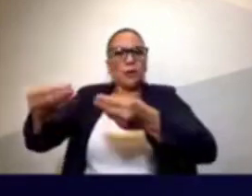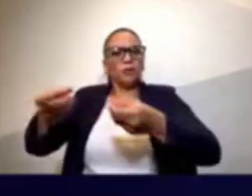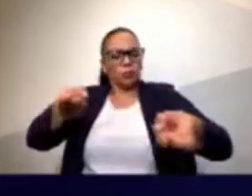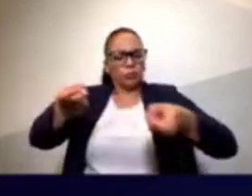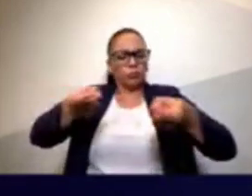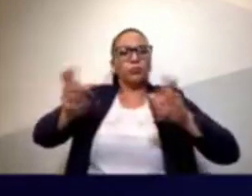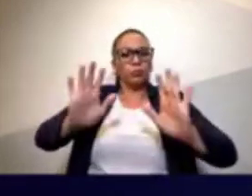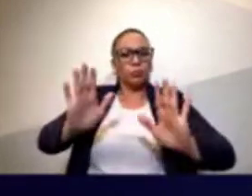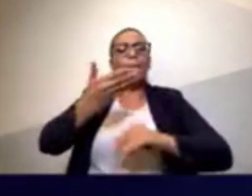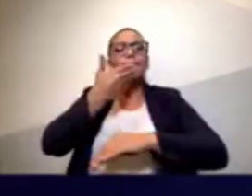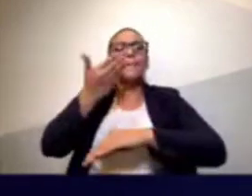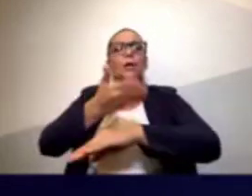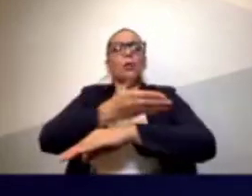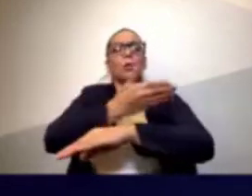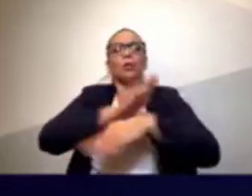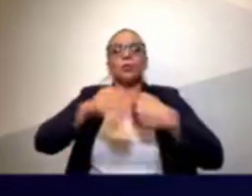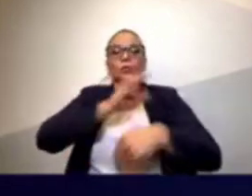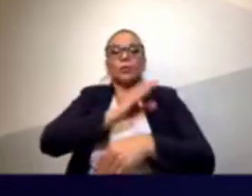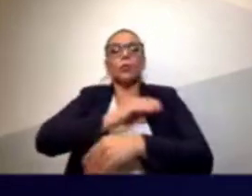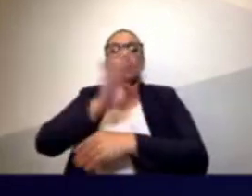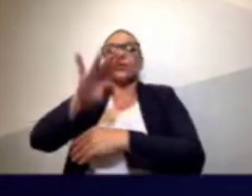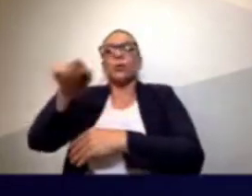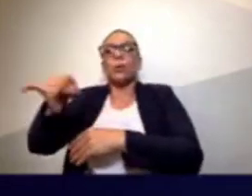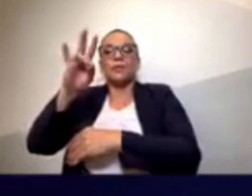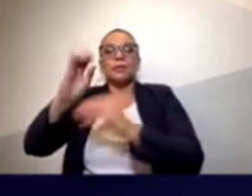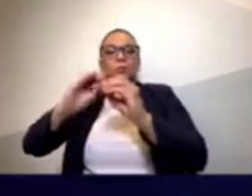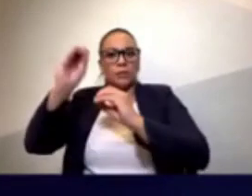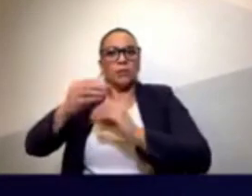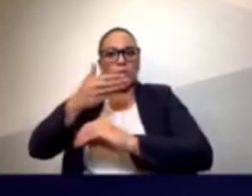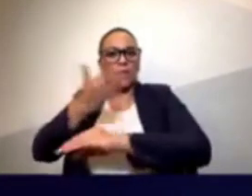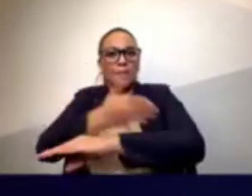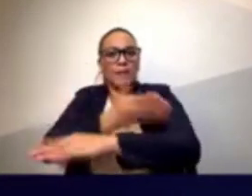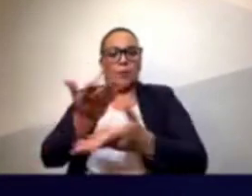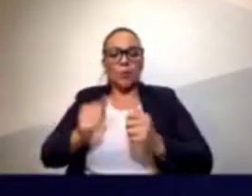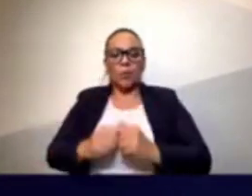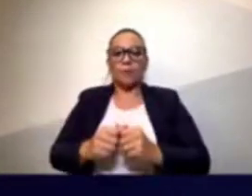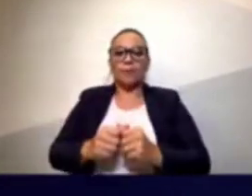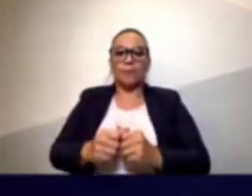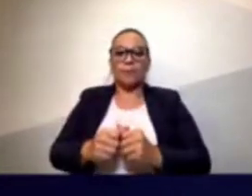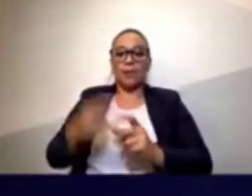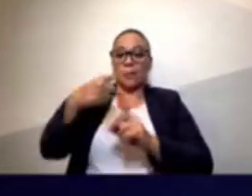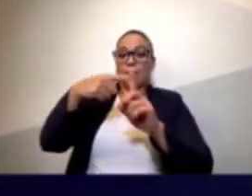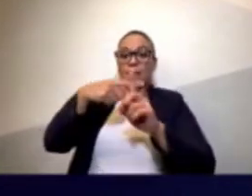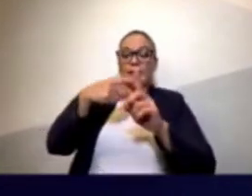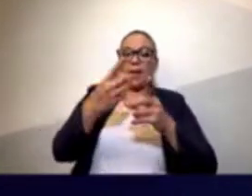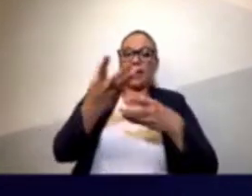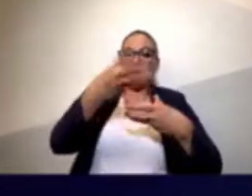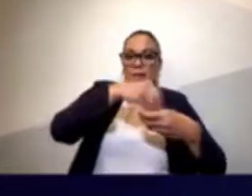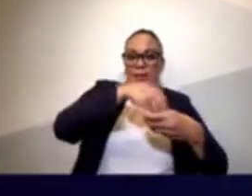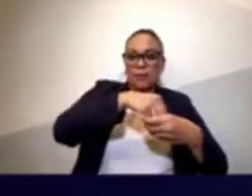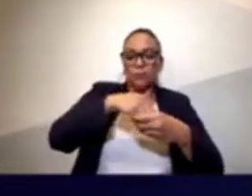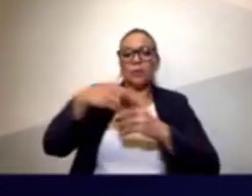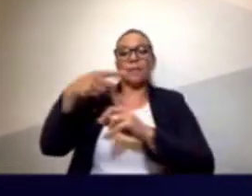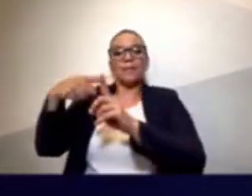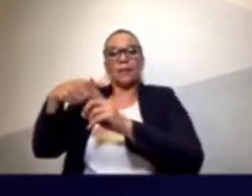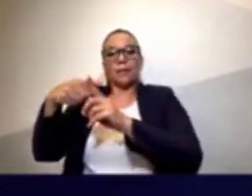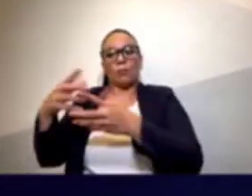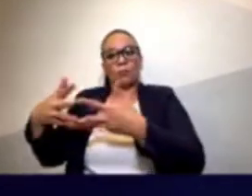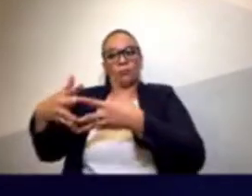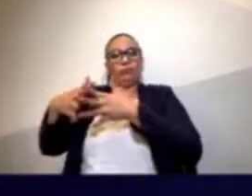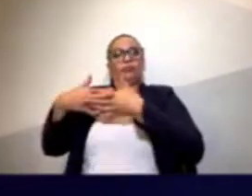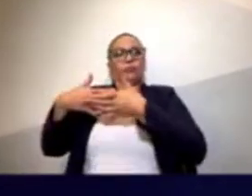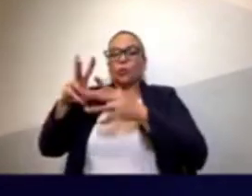que mejoró las condiciones en 4.7%. La mitad por ingresos, la mitad por contención del